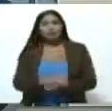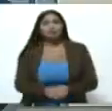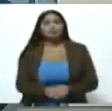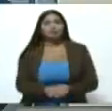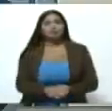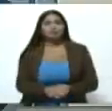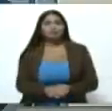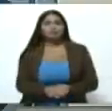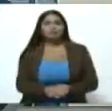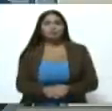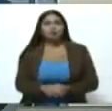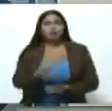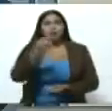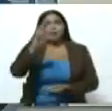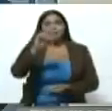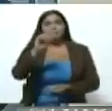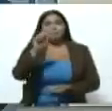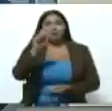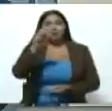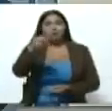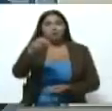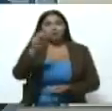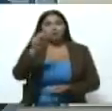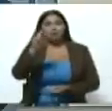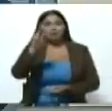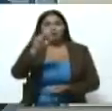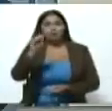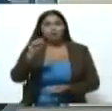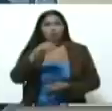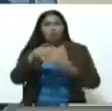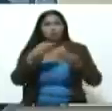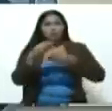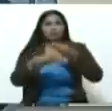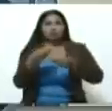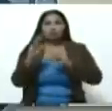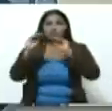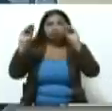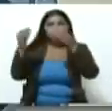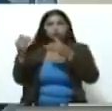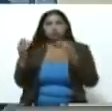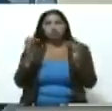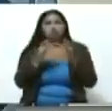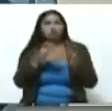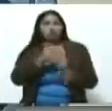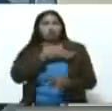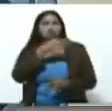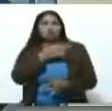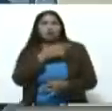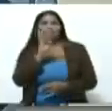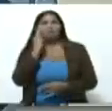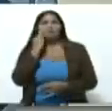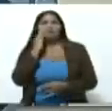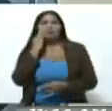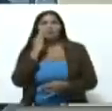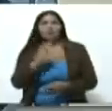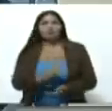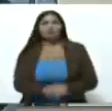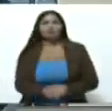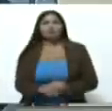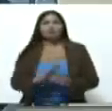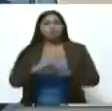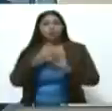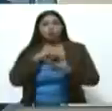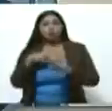Mateusz Morawiecki. También hecha este llamado en la red social Facebook. En el caso que